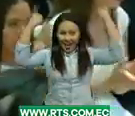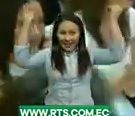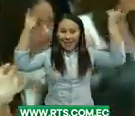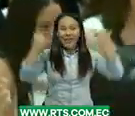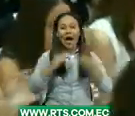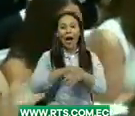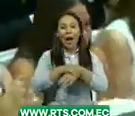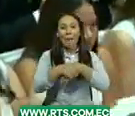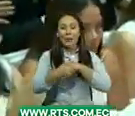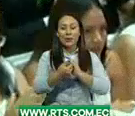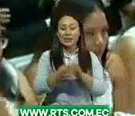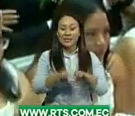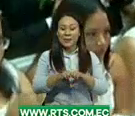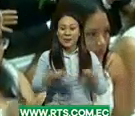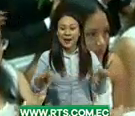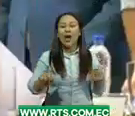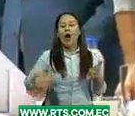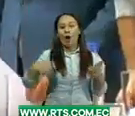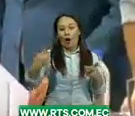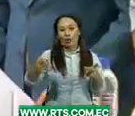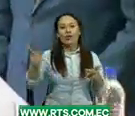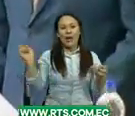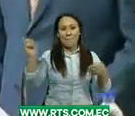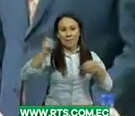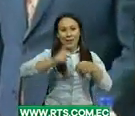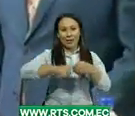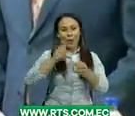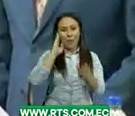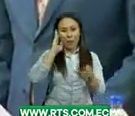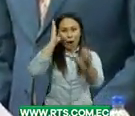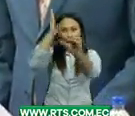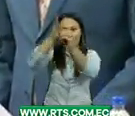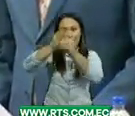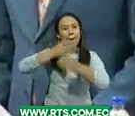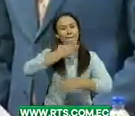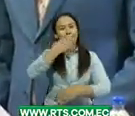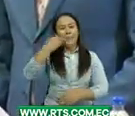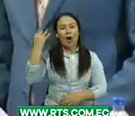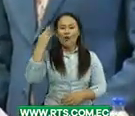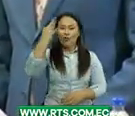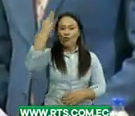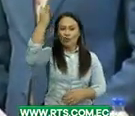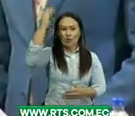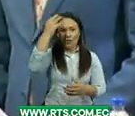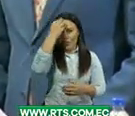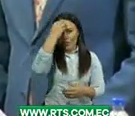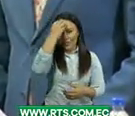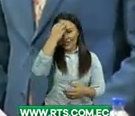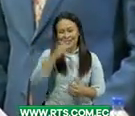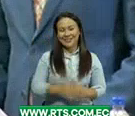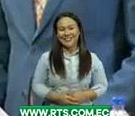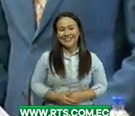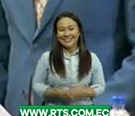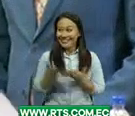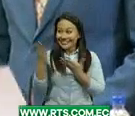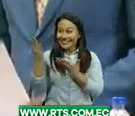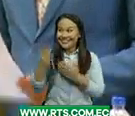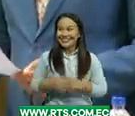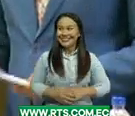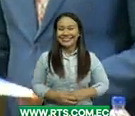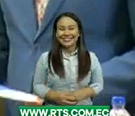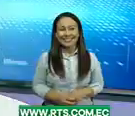las becas y otros que decidieron matricularse y proyectarse así a un mejor futuro académico. Informó Charlie Pizá.